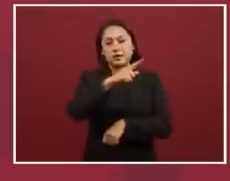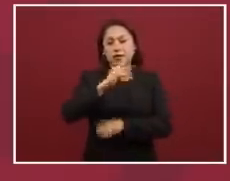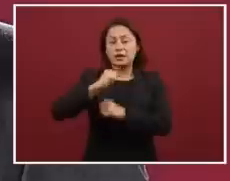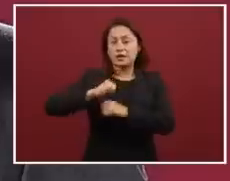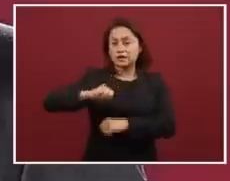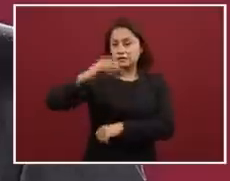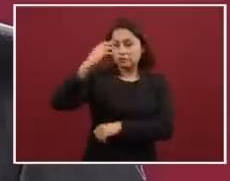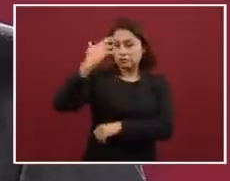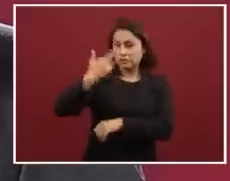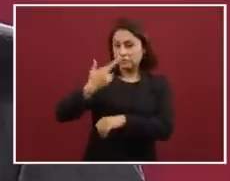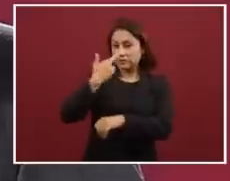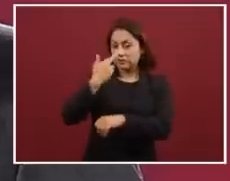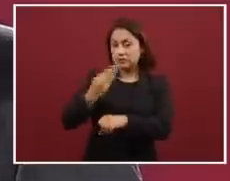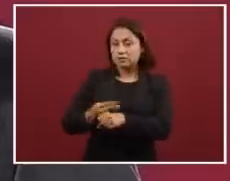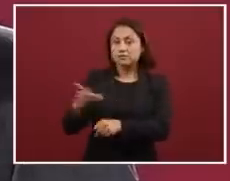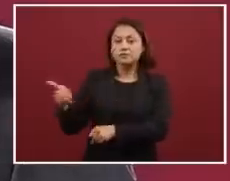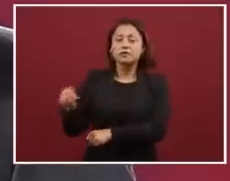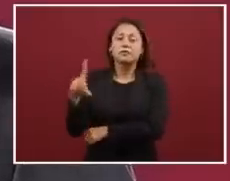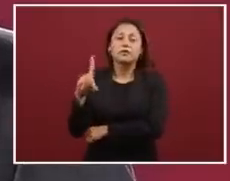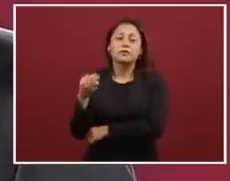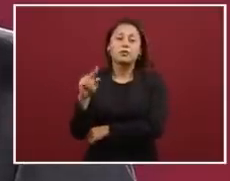Duarte, subsecretario del Trabajo.